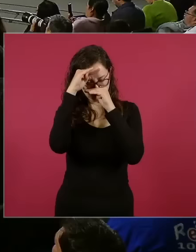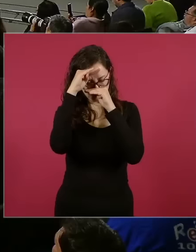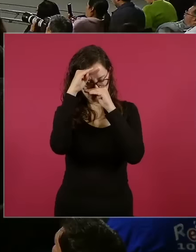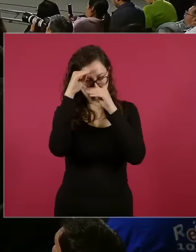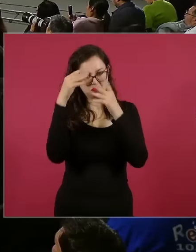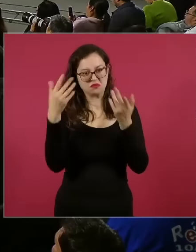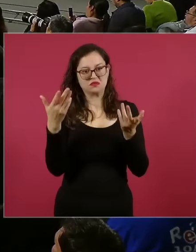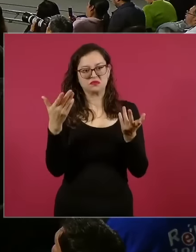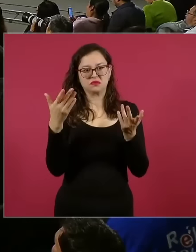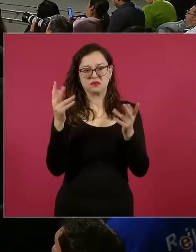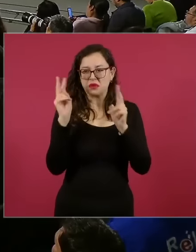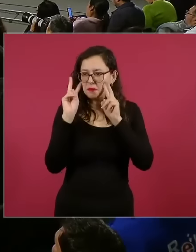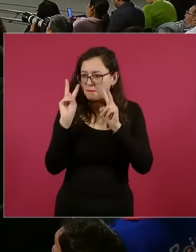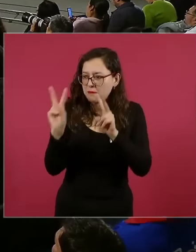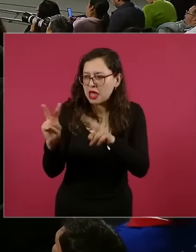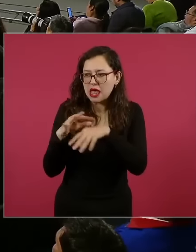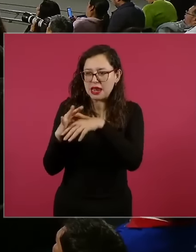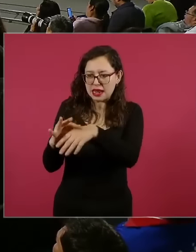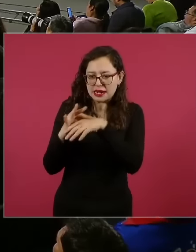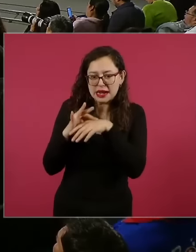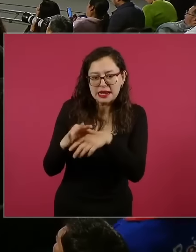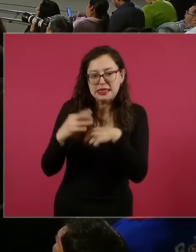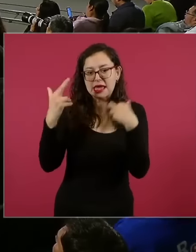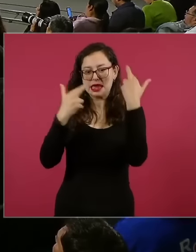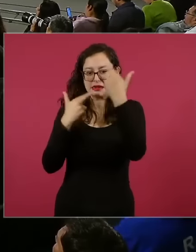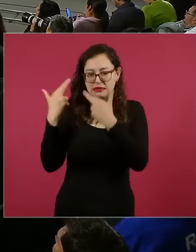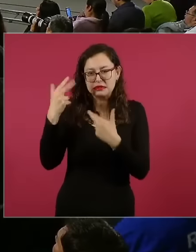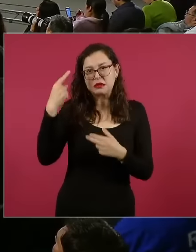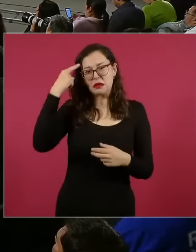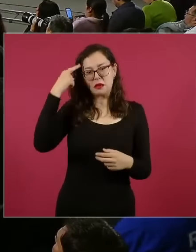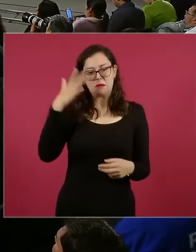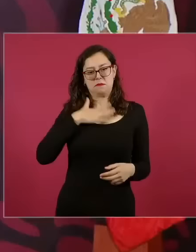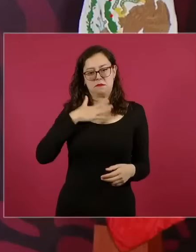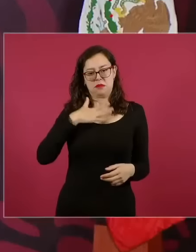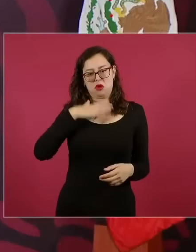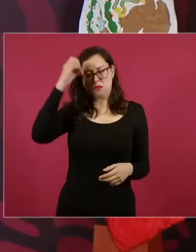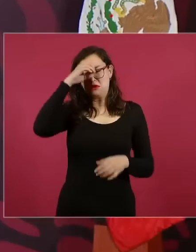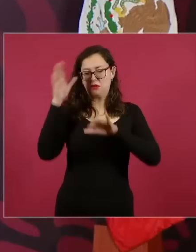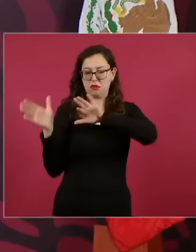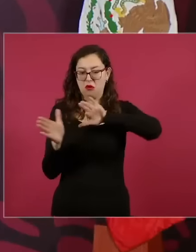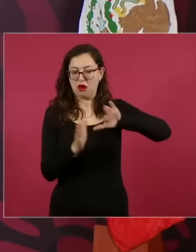objetivos y hacen a un lado la racionalidad.